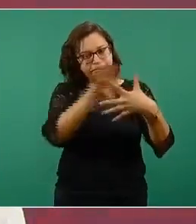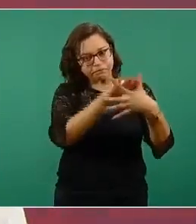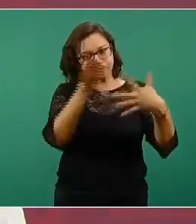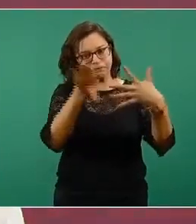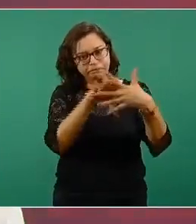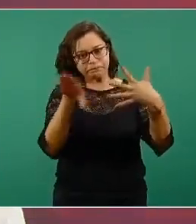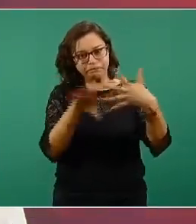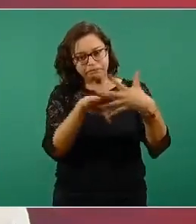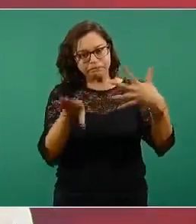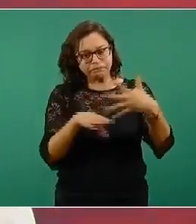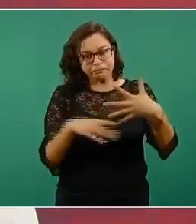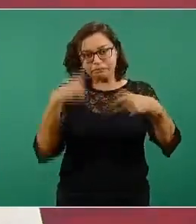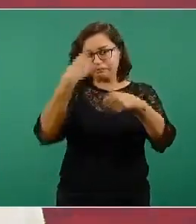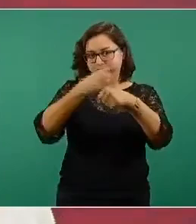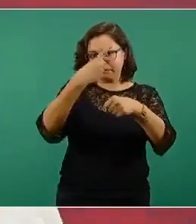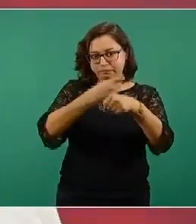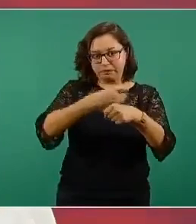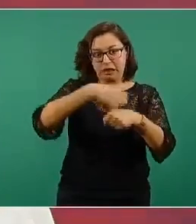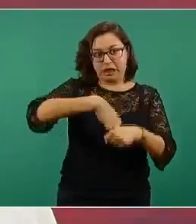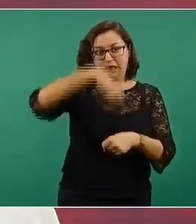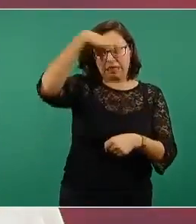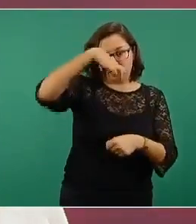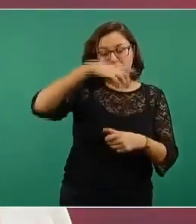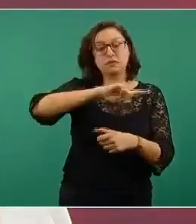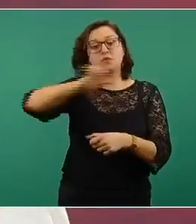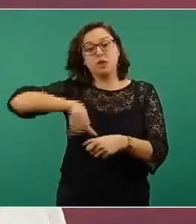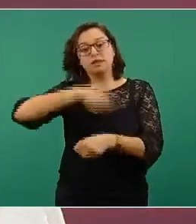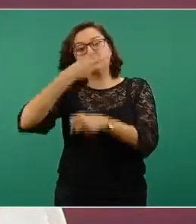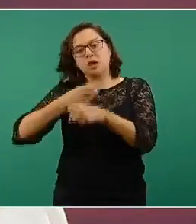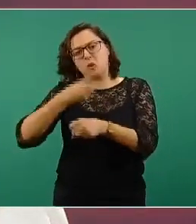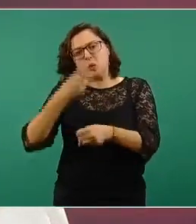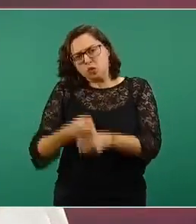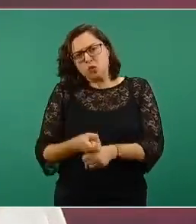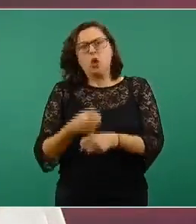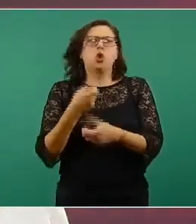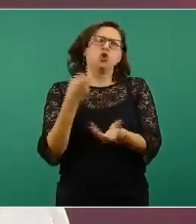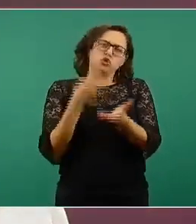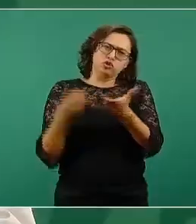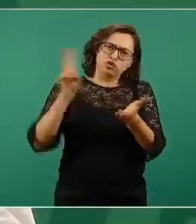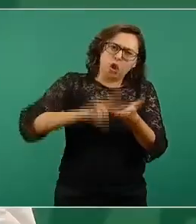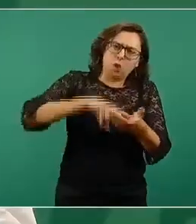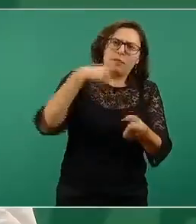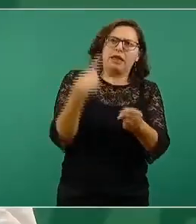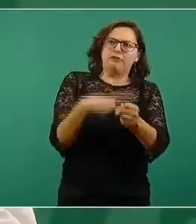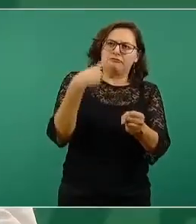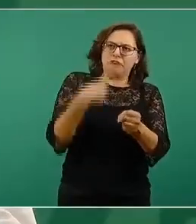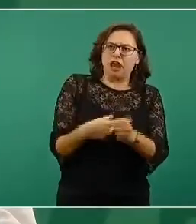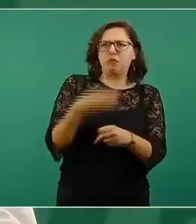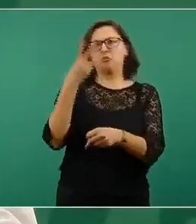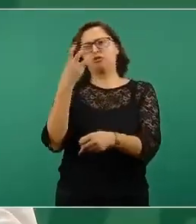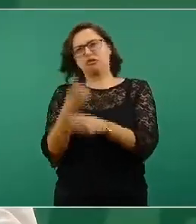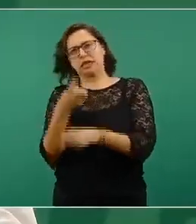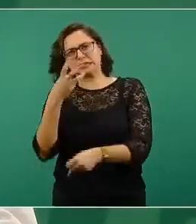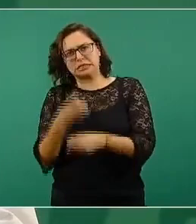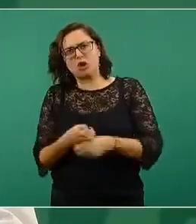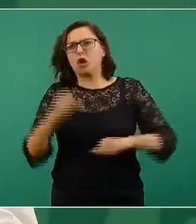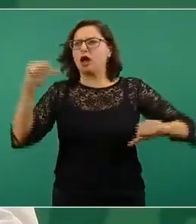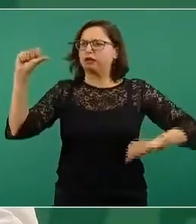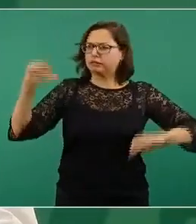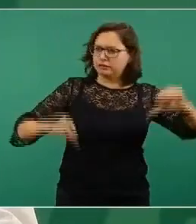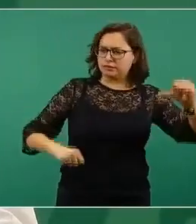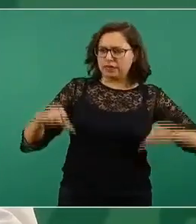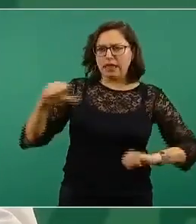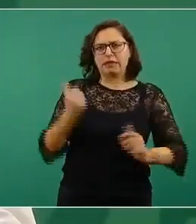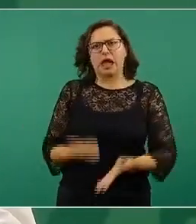priorización, que es la edad, y ejes secundarios como la comorbilidad y el propósito de utilizar la vacuna como